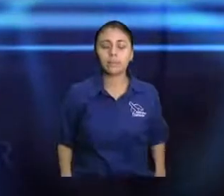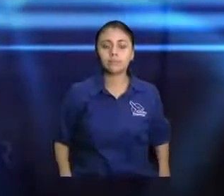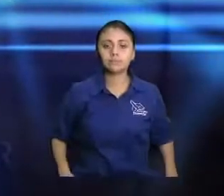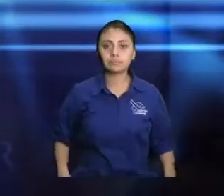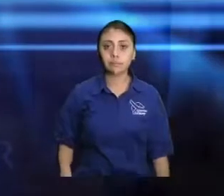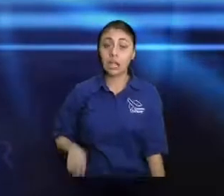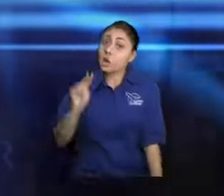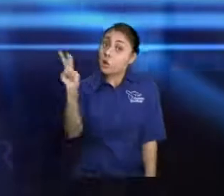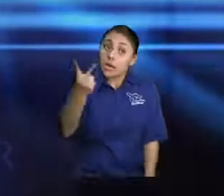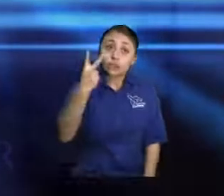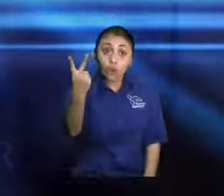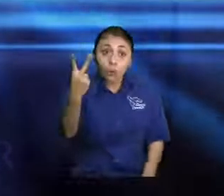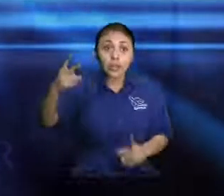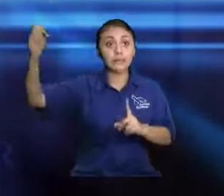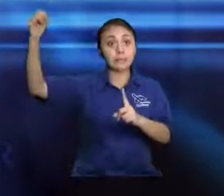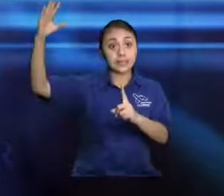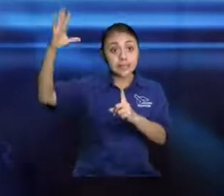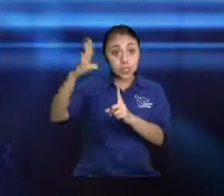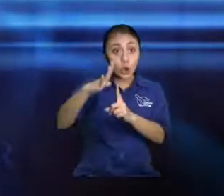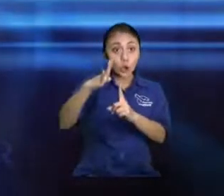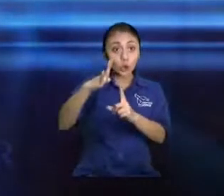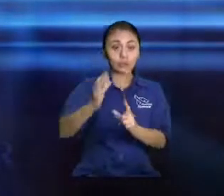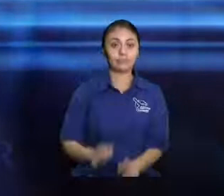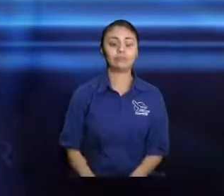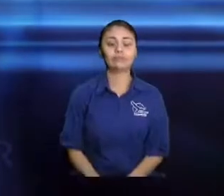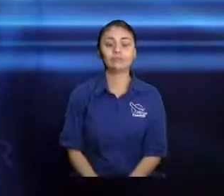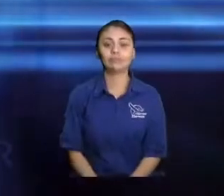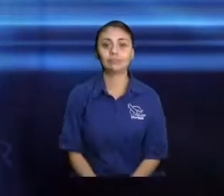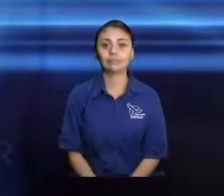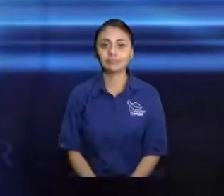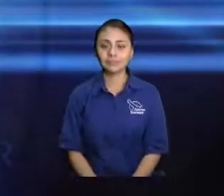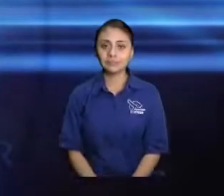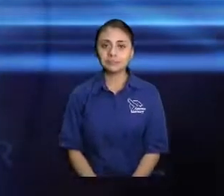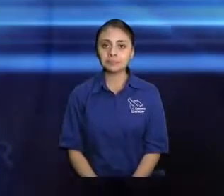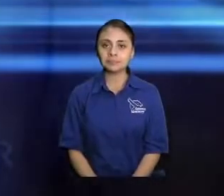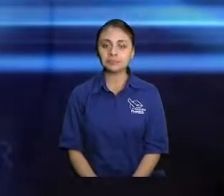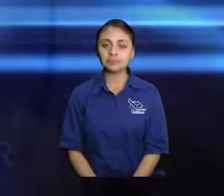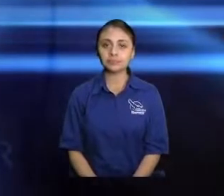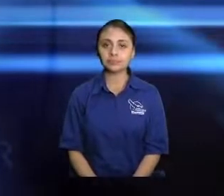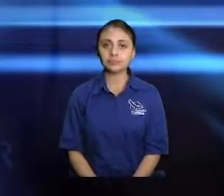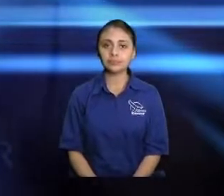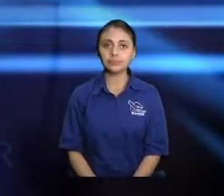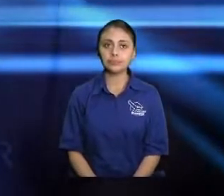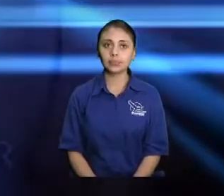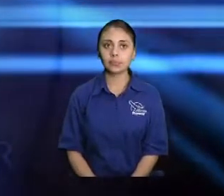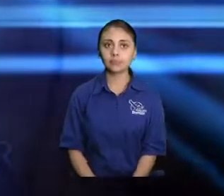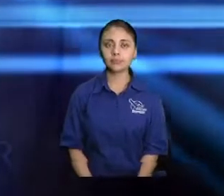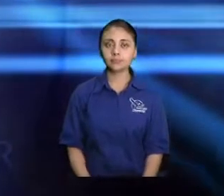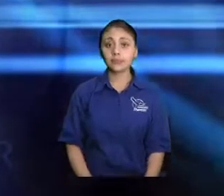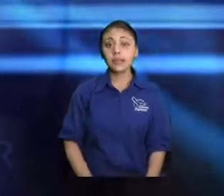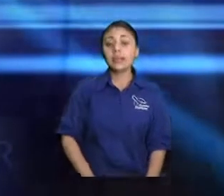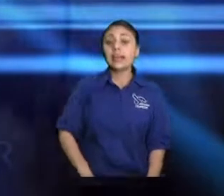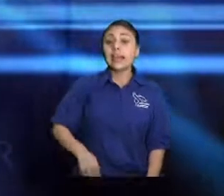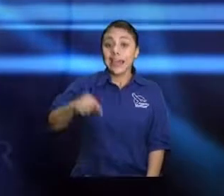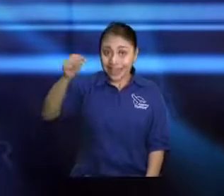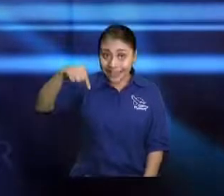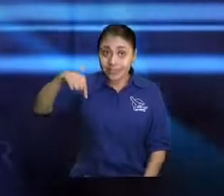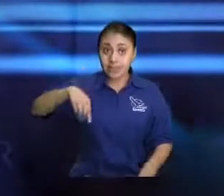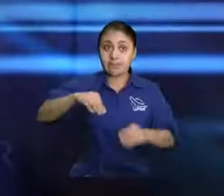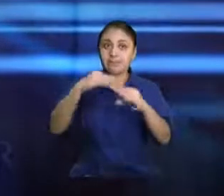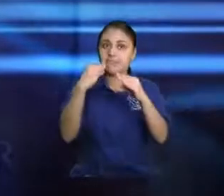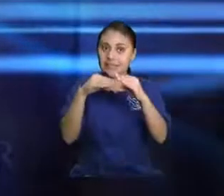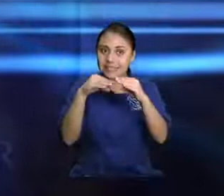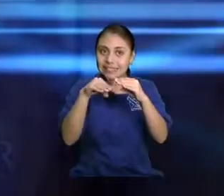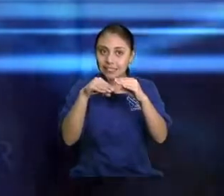Sí, tiene doble bendición. Y yo por eso le estoy diciendo que este mensaje no va con usted, sino que con todos los que no vinieron.